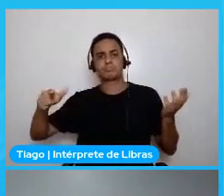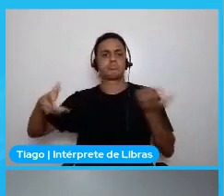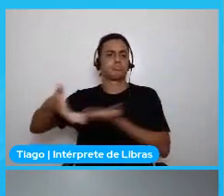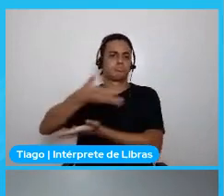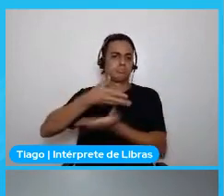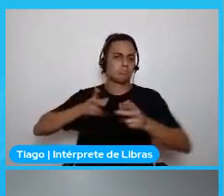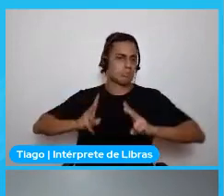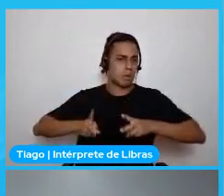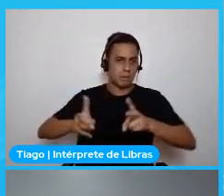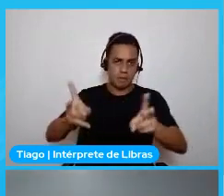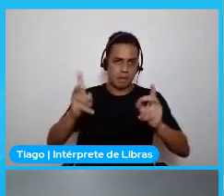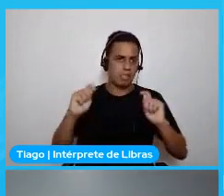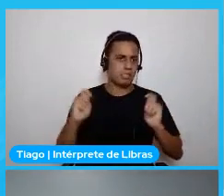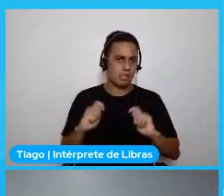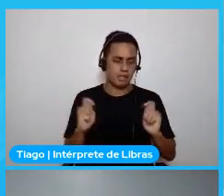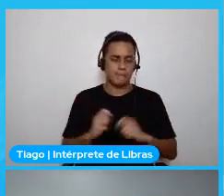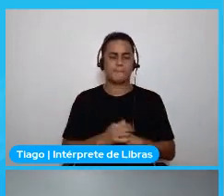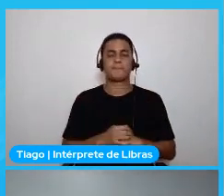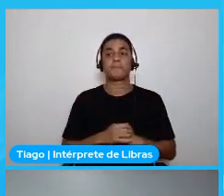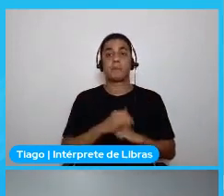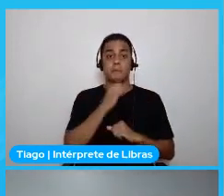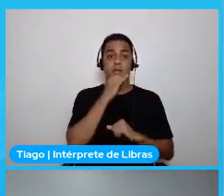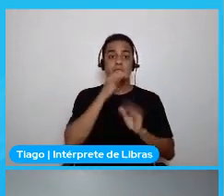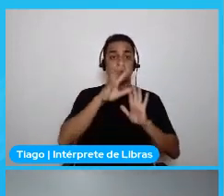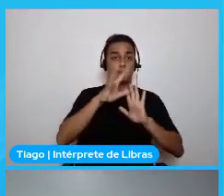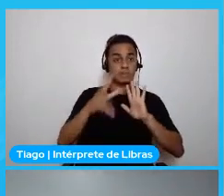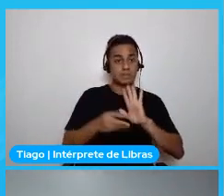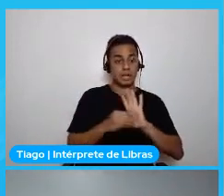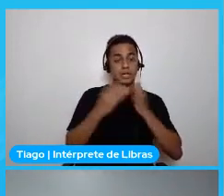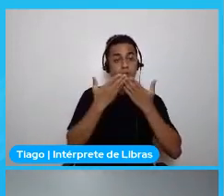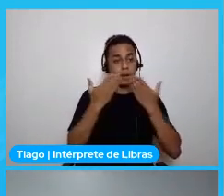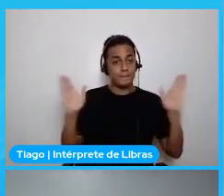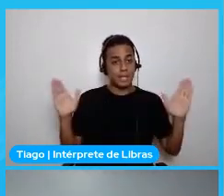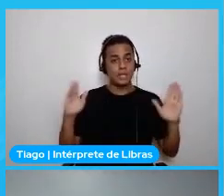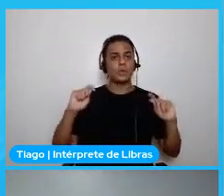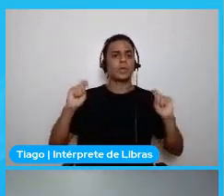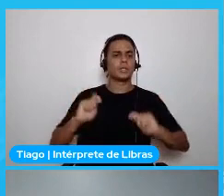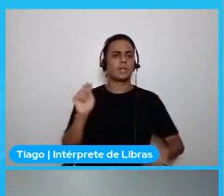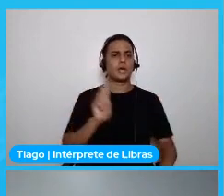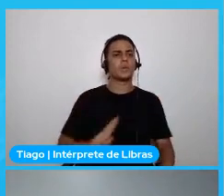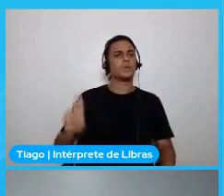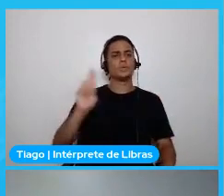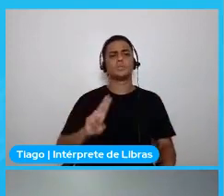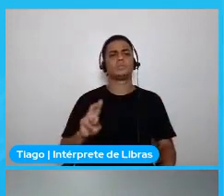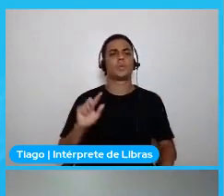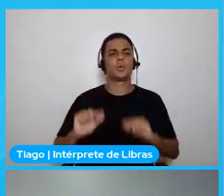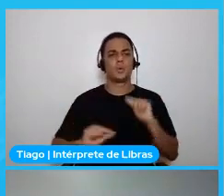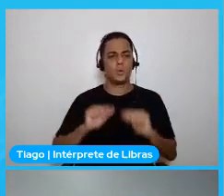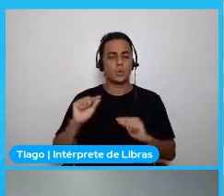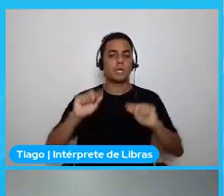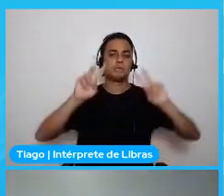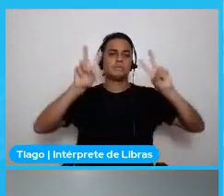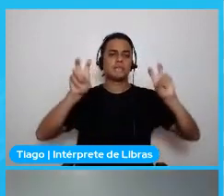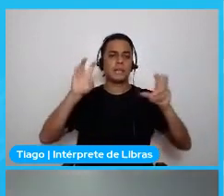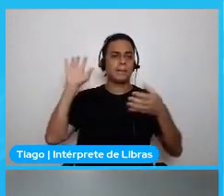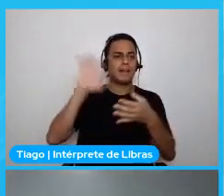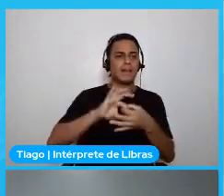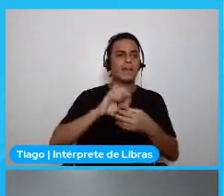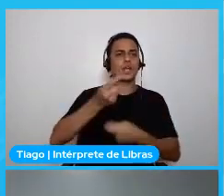libremente. Inclusive, los datos abiertos pueden ser utilizados para temas comerciales,